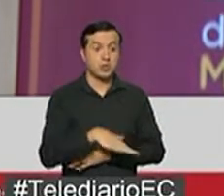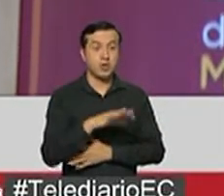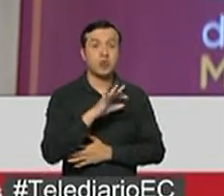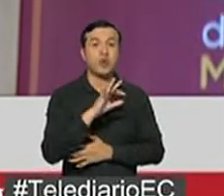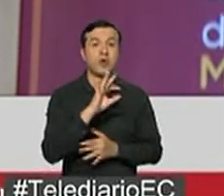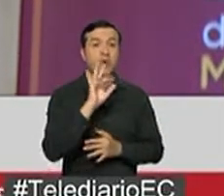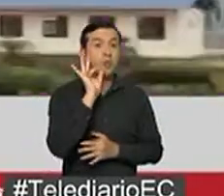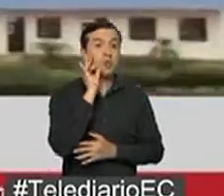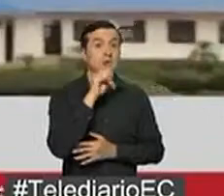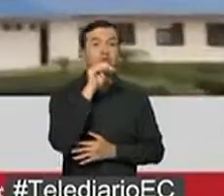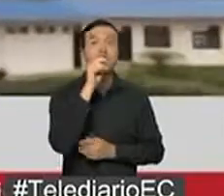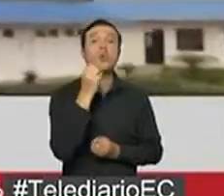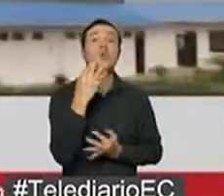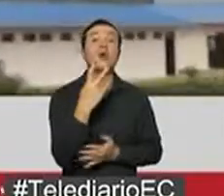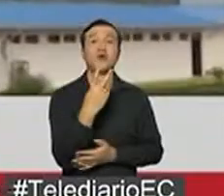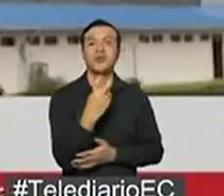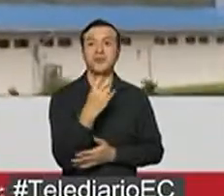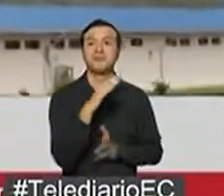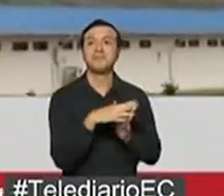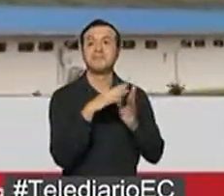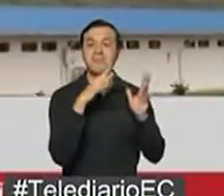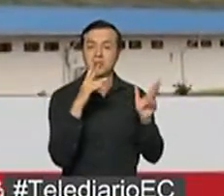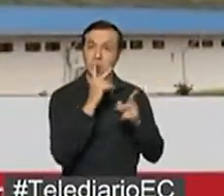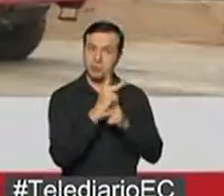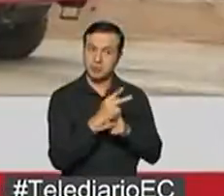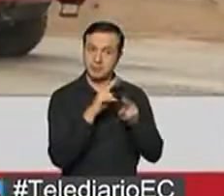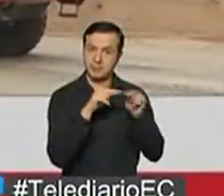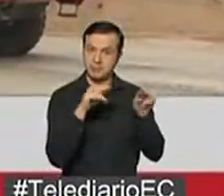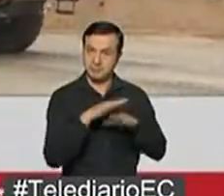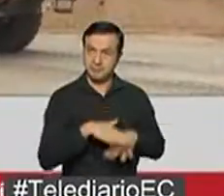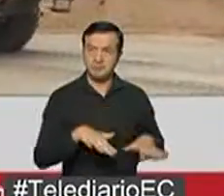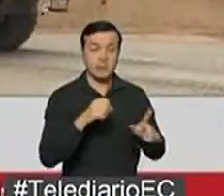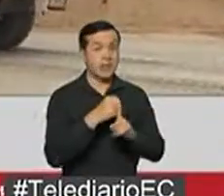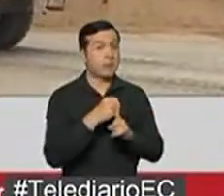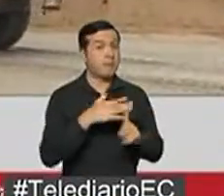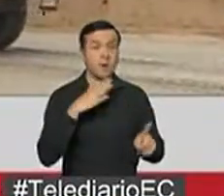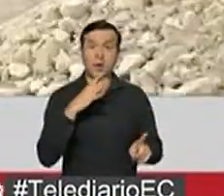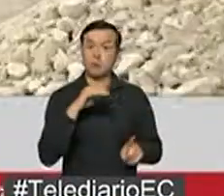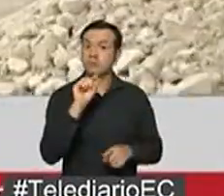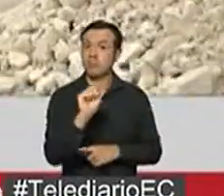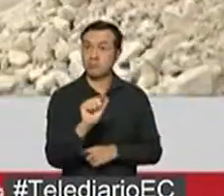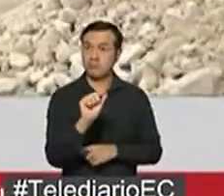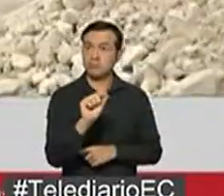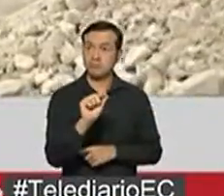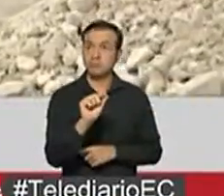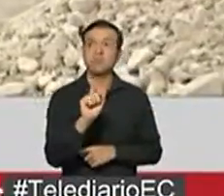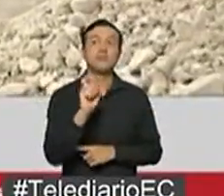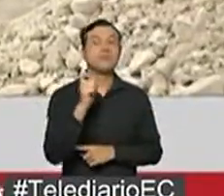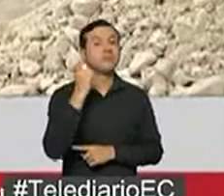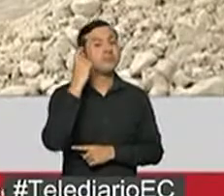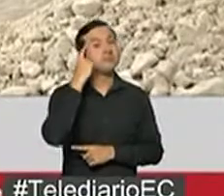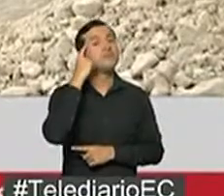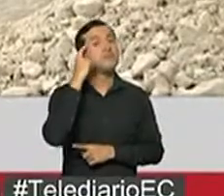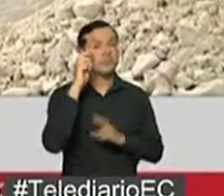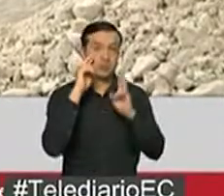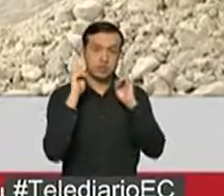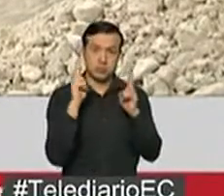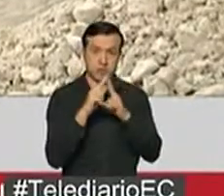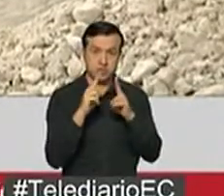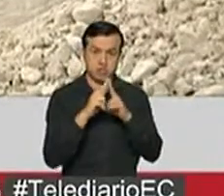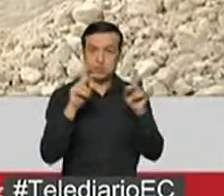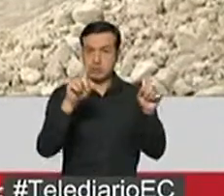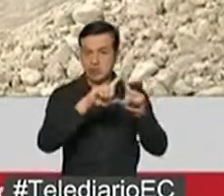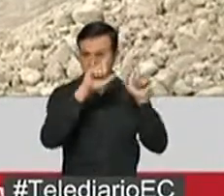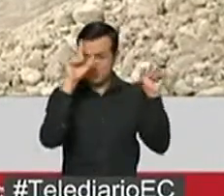pero eso sí que todo esto se hará con el cuidado ambiental para que el impacto sea el menor posible algo que precisamente reconoce está haciendo la empresa